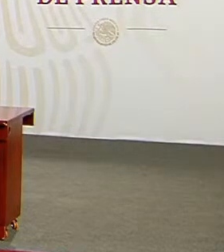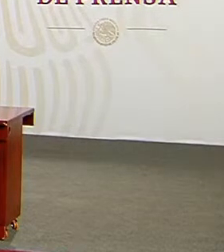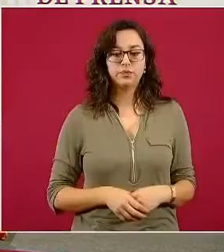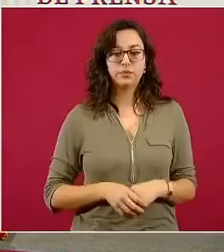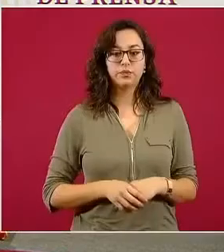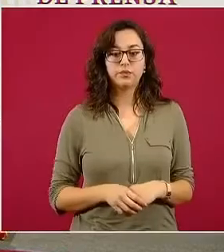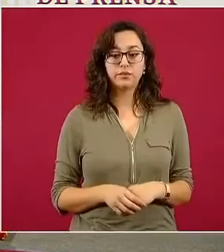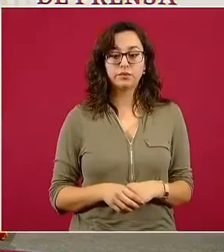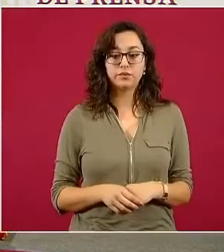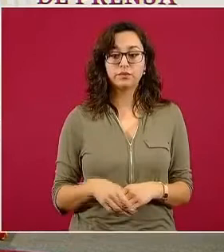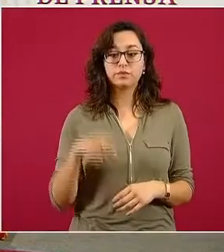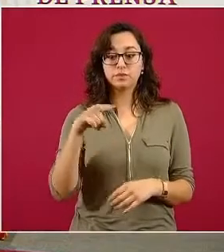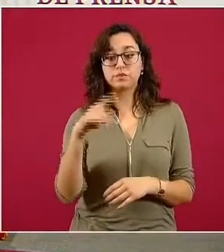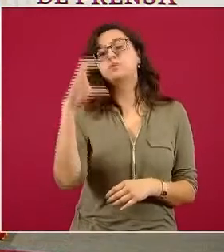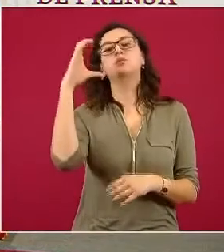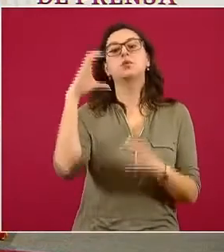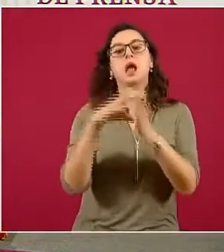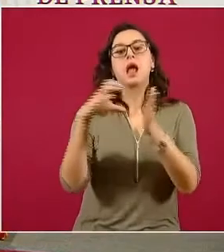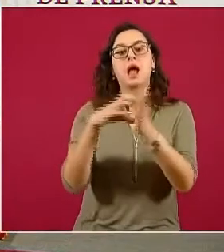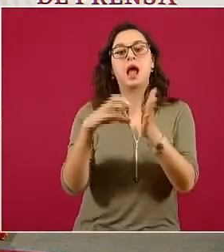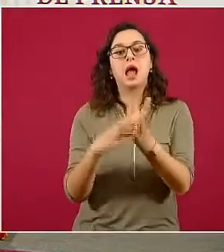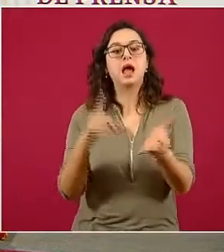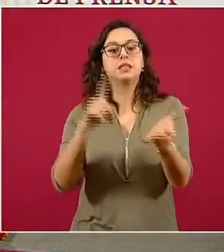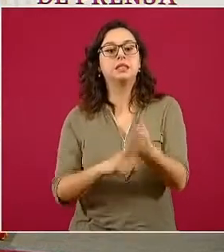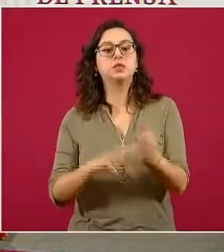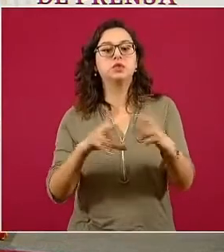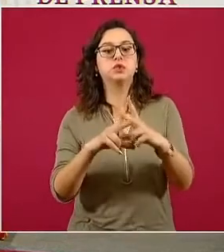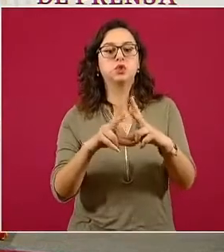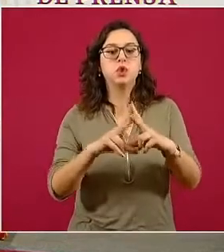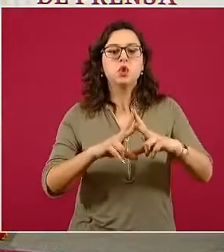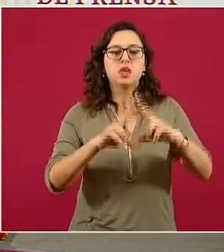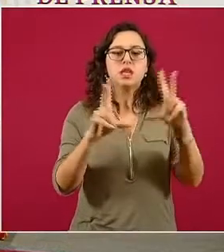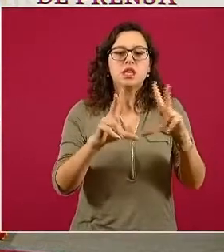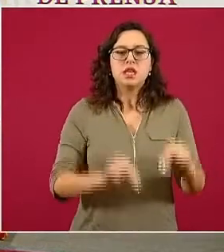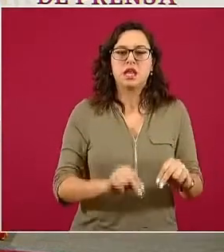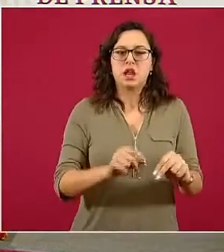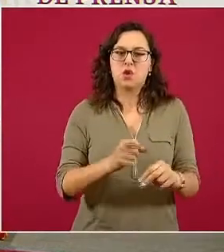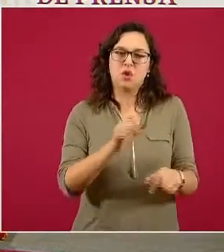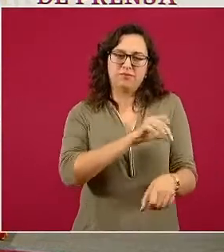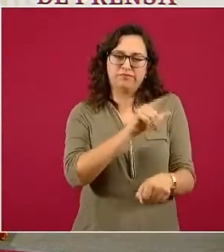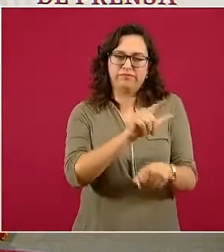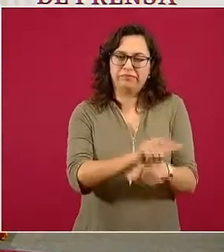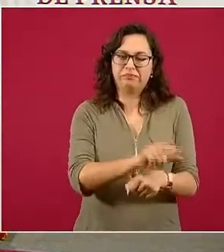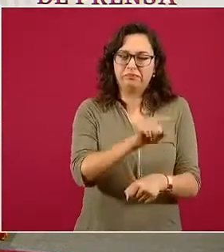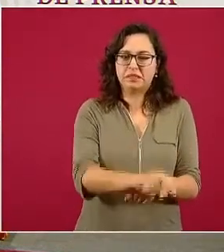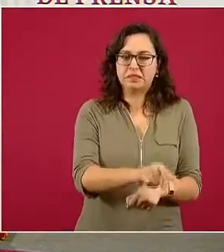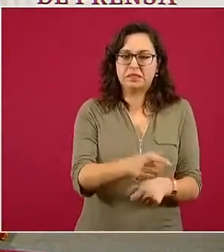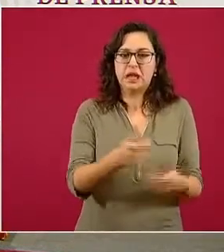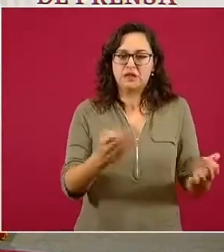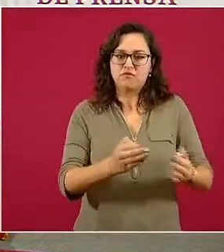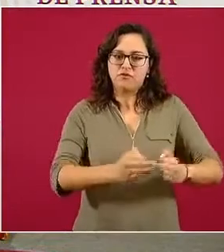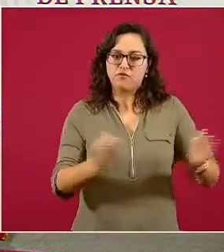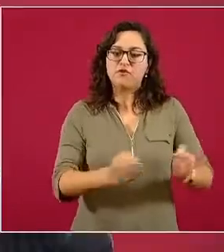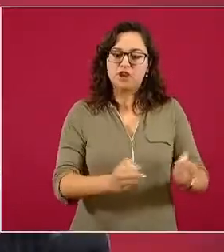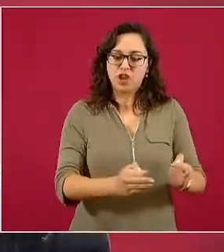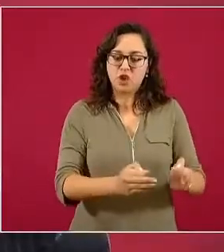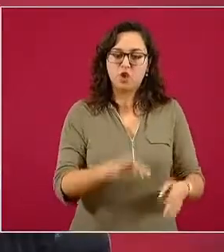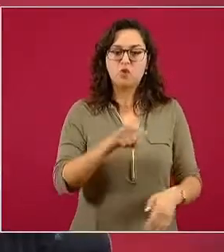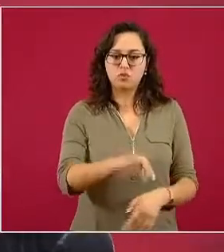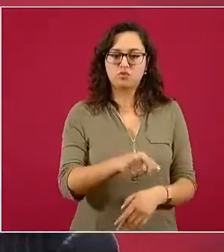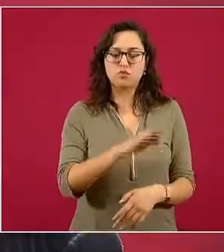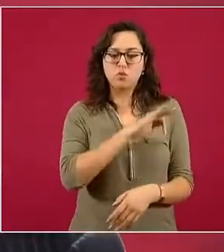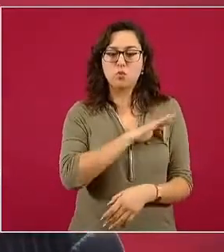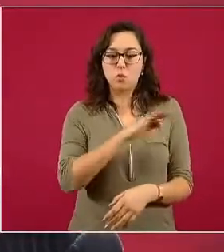se conserva en congelación avanzada. Y hay un límite de la velocidad a la que esto se